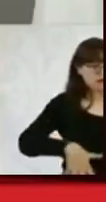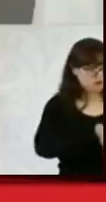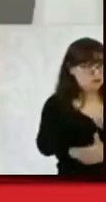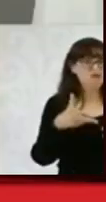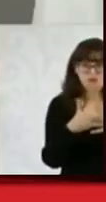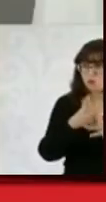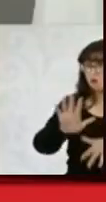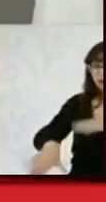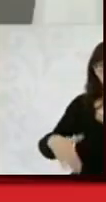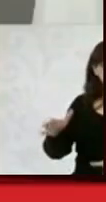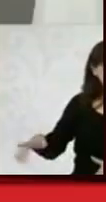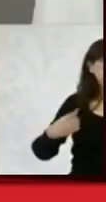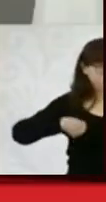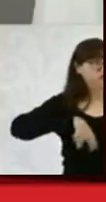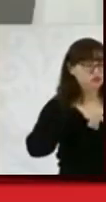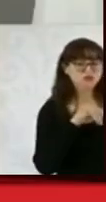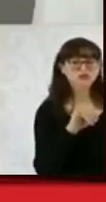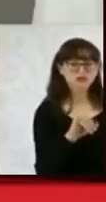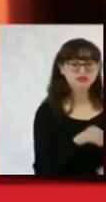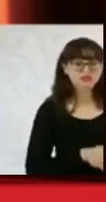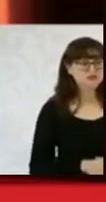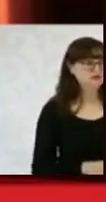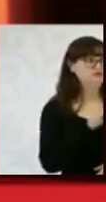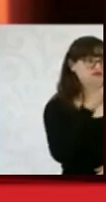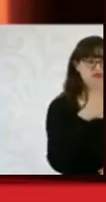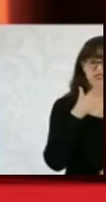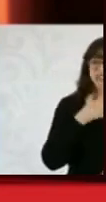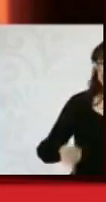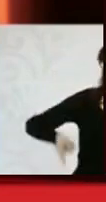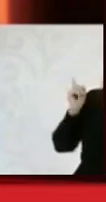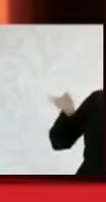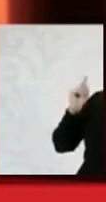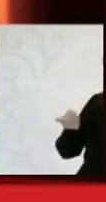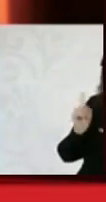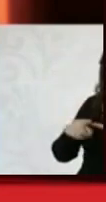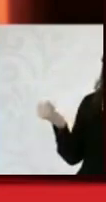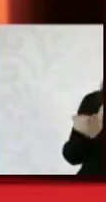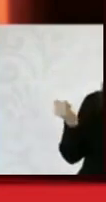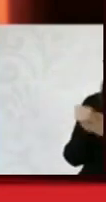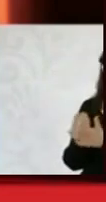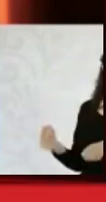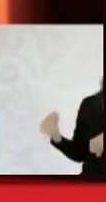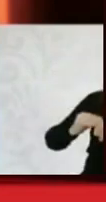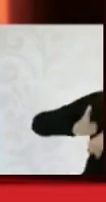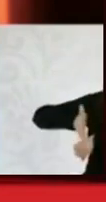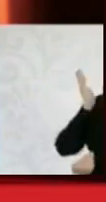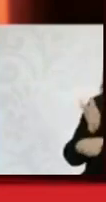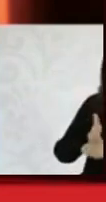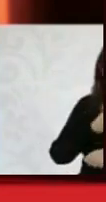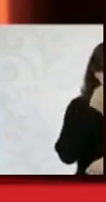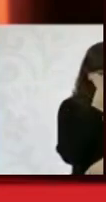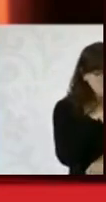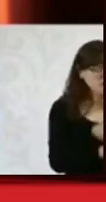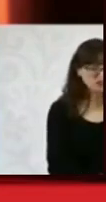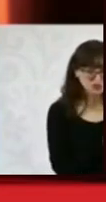sólidos y diplomáticos. Periodista español ha expresado su admiración hacia Claudia Sheinbaum, destacando su capacidad de liderazgo y